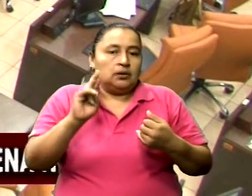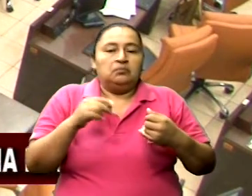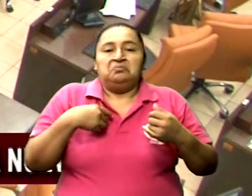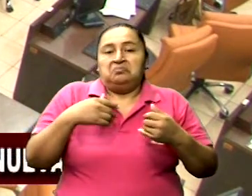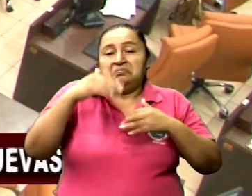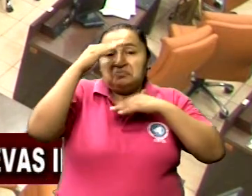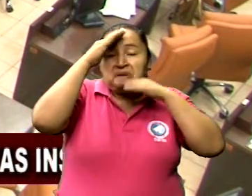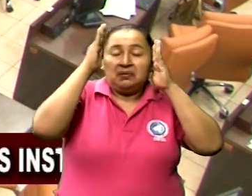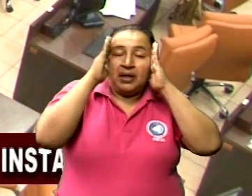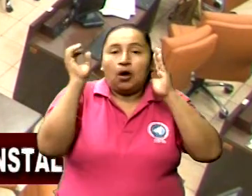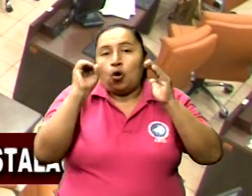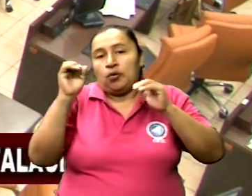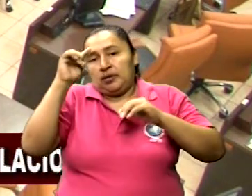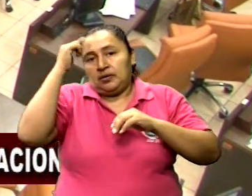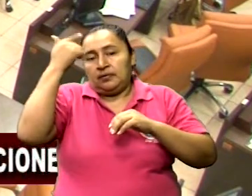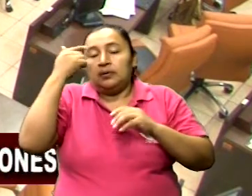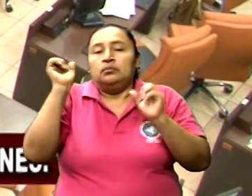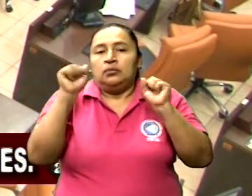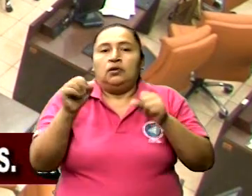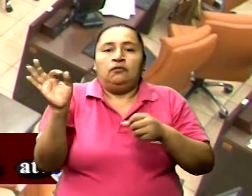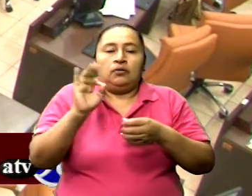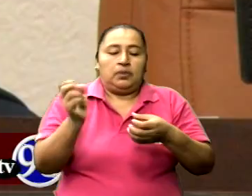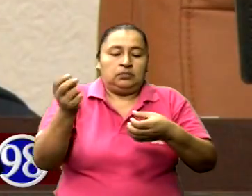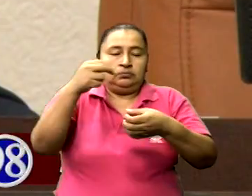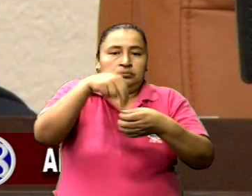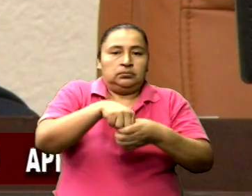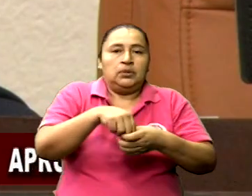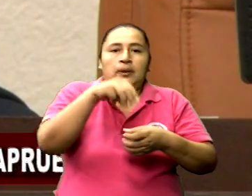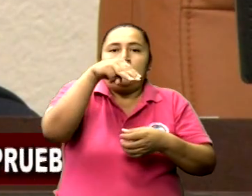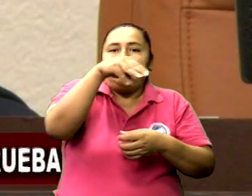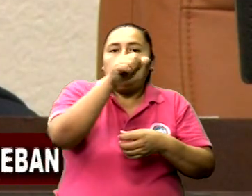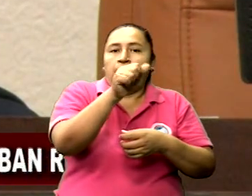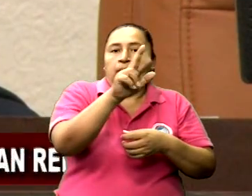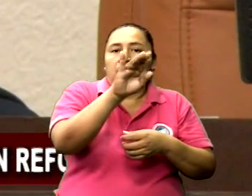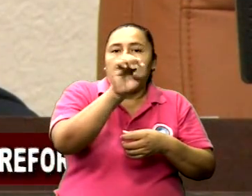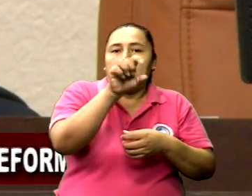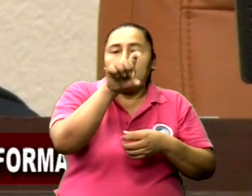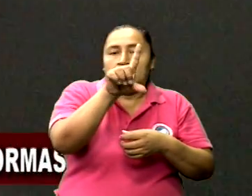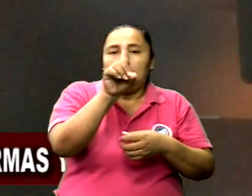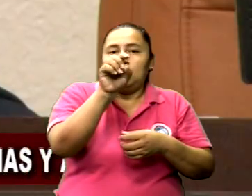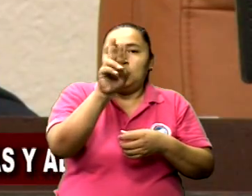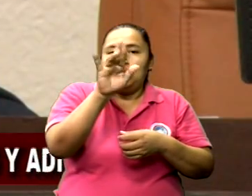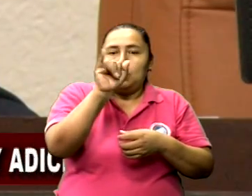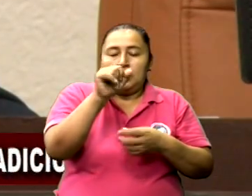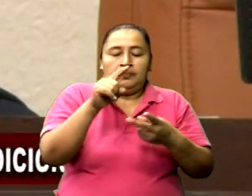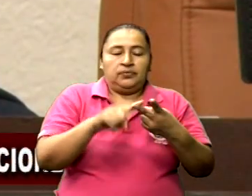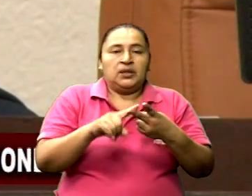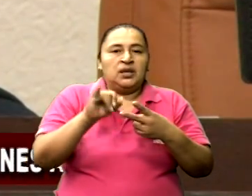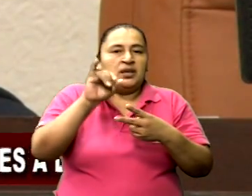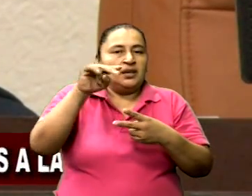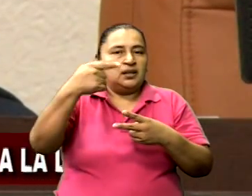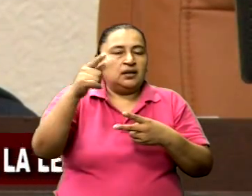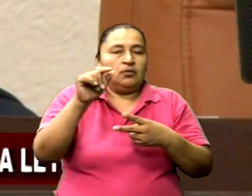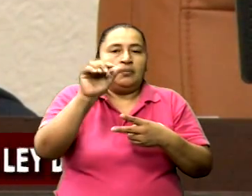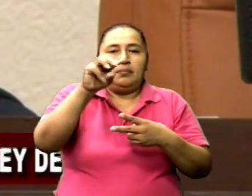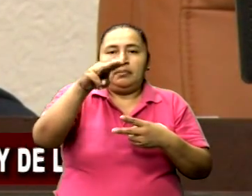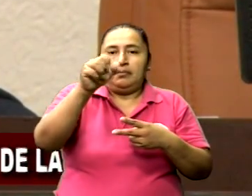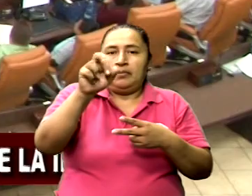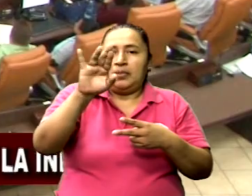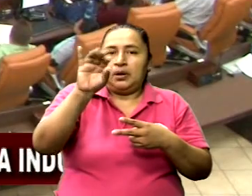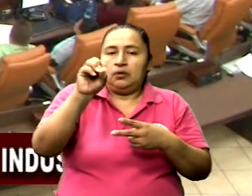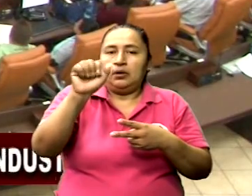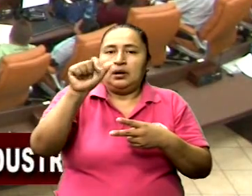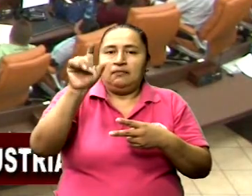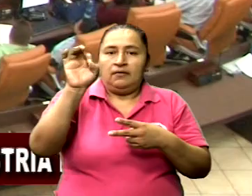públicas como privadas, estará conformada por la doctora Maribel Duries González, el ingeniero Mario Alfaro,